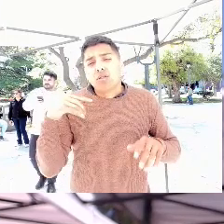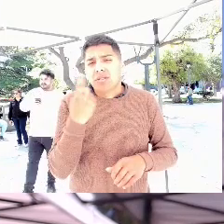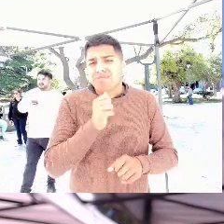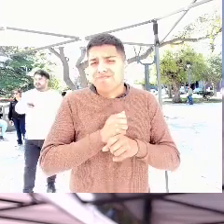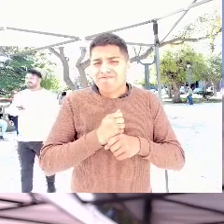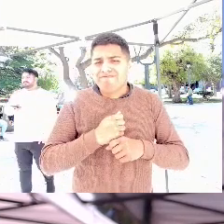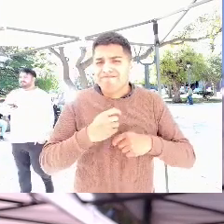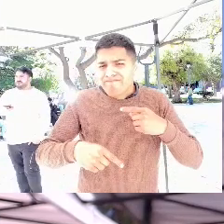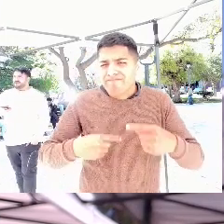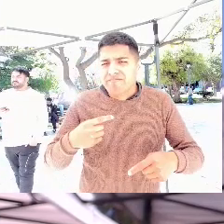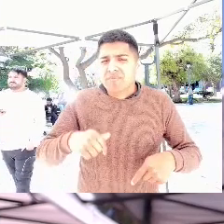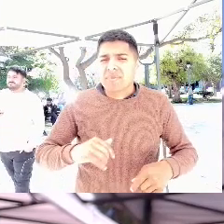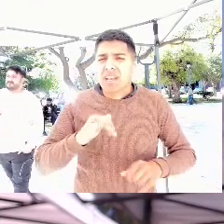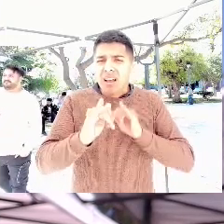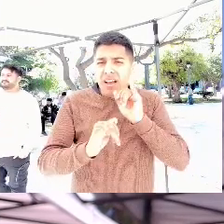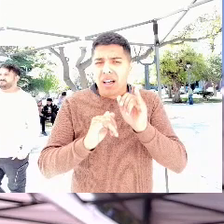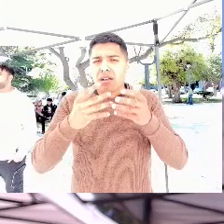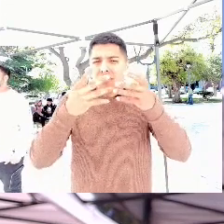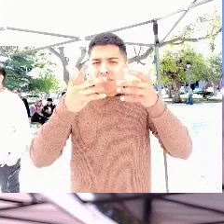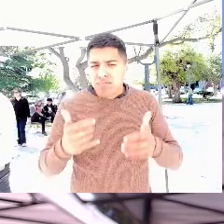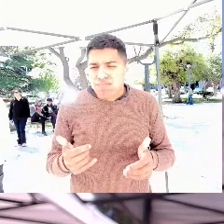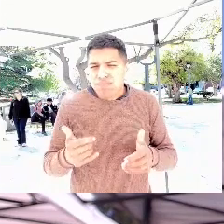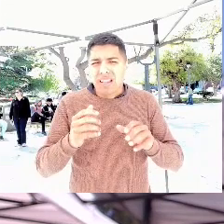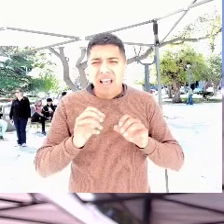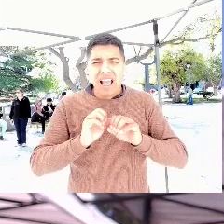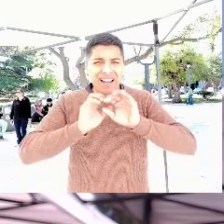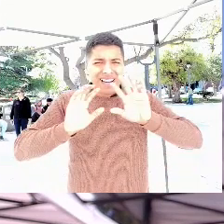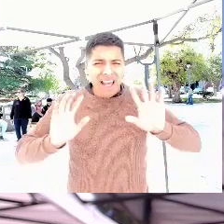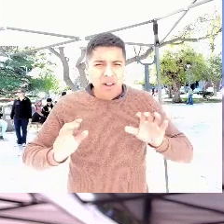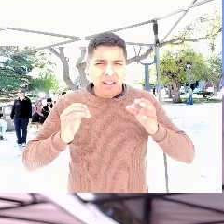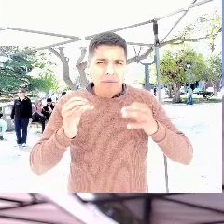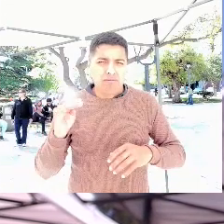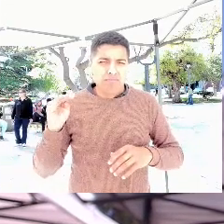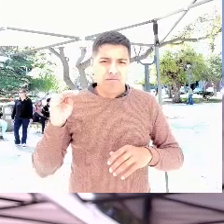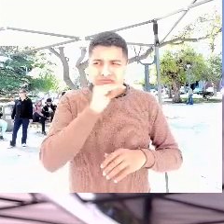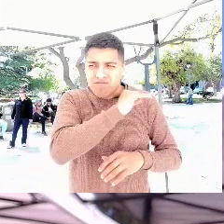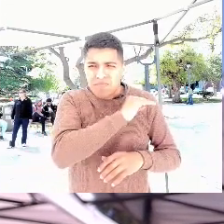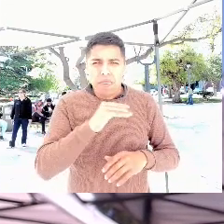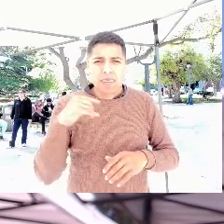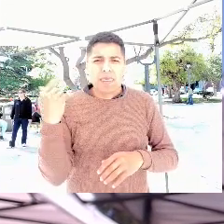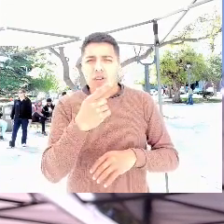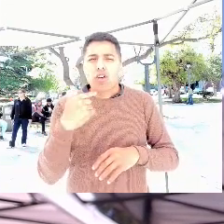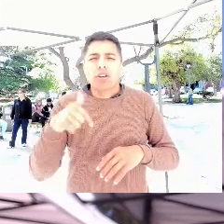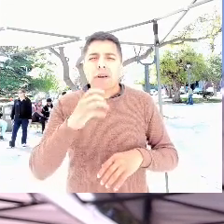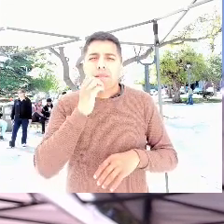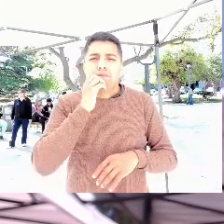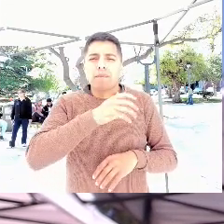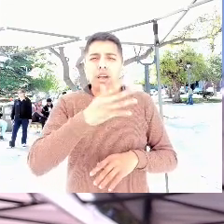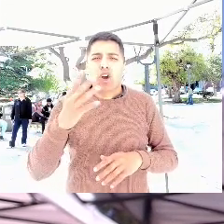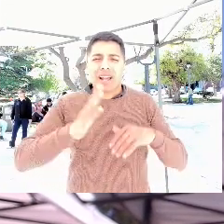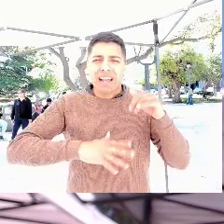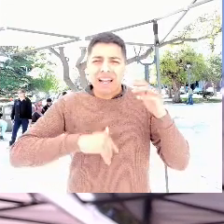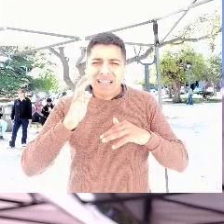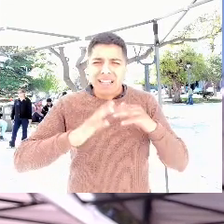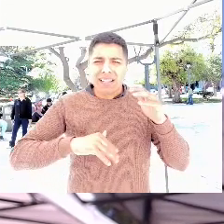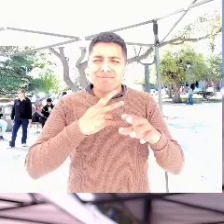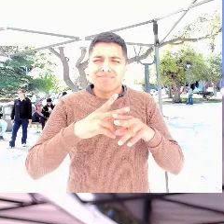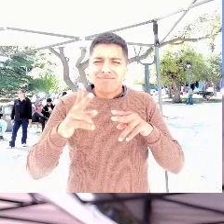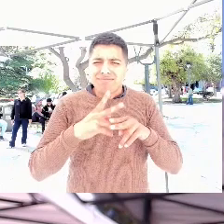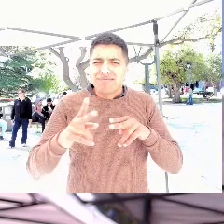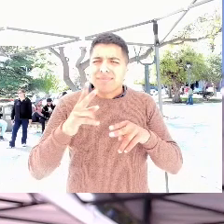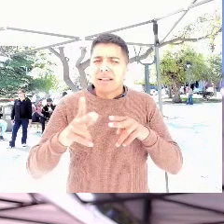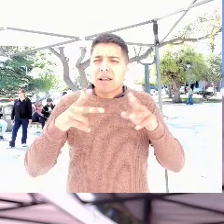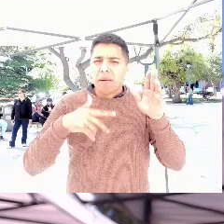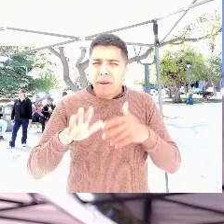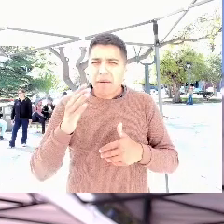dejar en claro que un presupuesto ordenado, equilibrado, permite un mayor crecimiento de las obras y por lo tanto un mayor